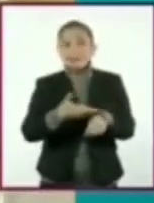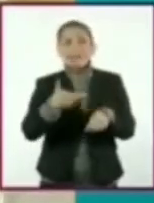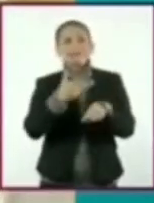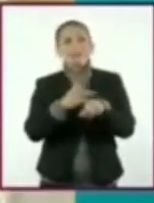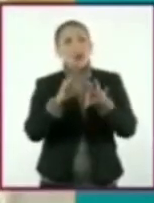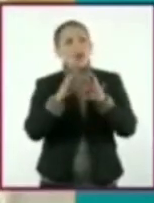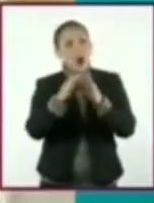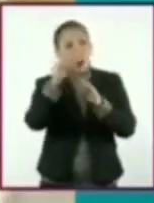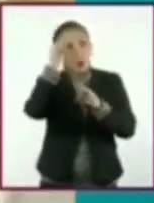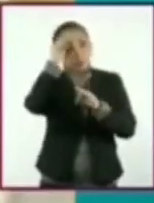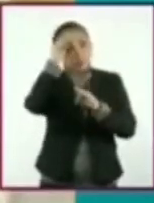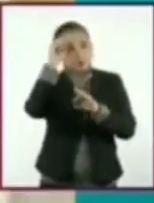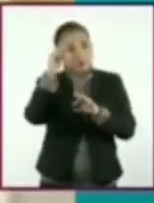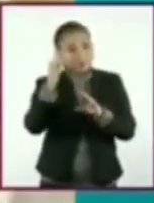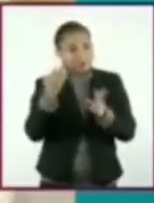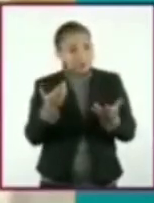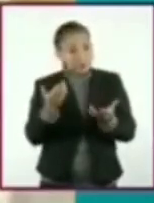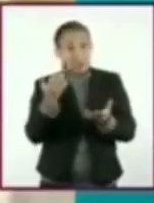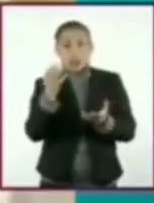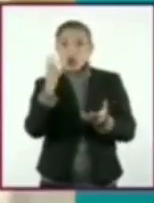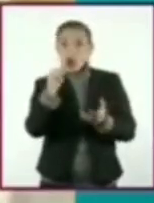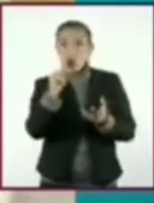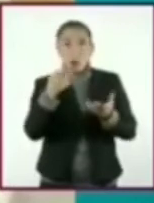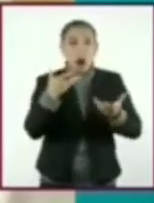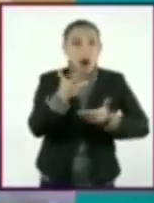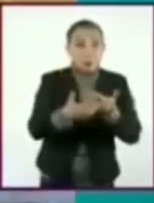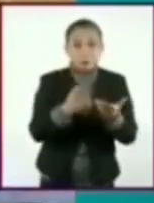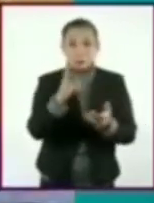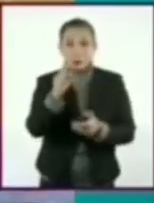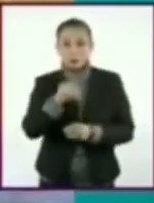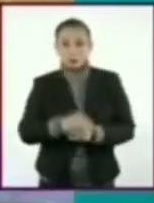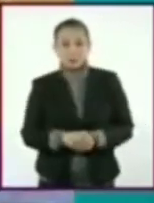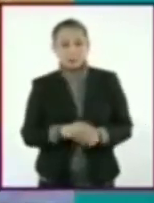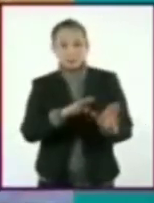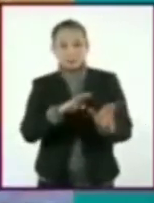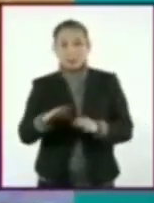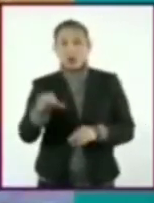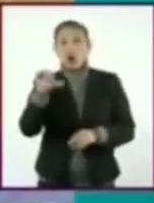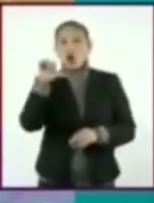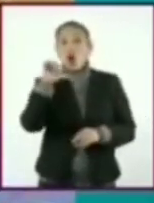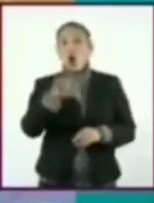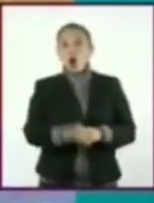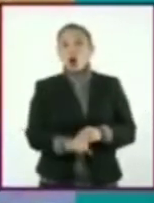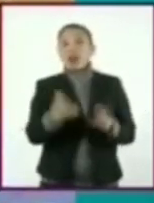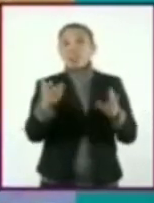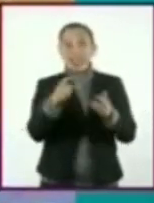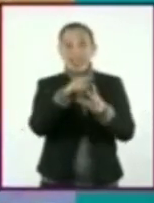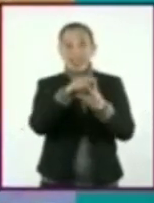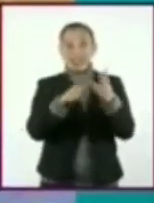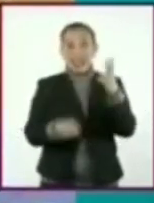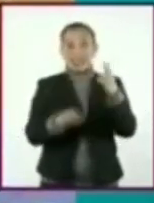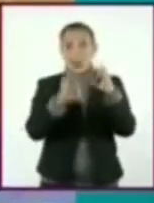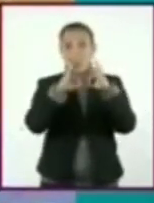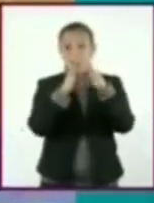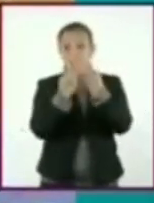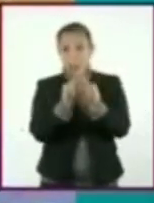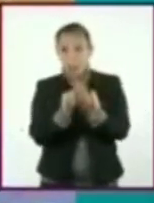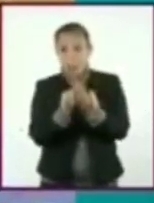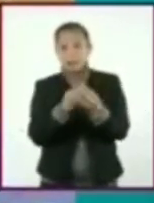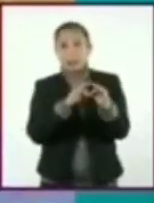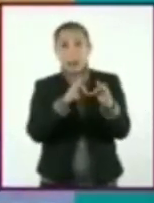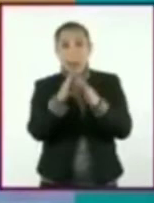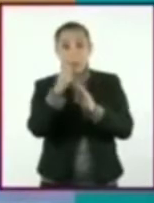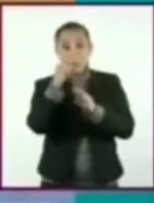resolverla de una manera inteligente y no impulsiva. El día de hoy vamos a hacer tres posturas que